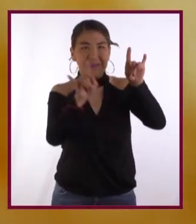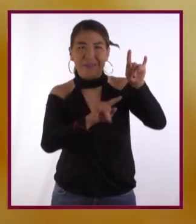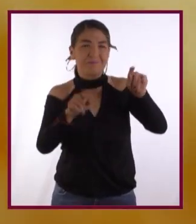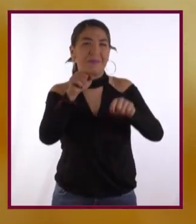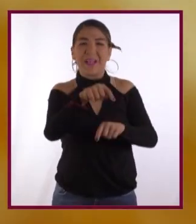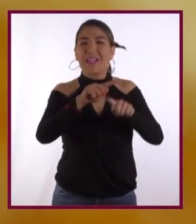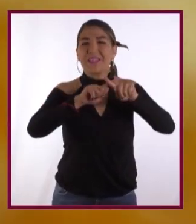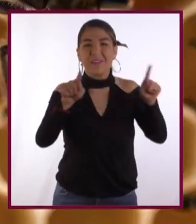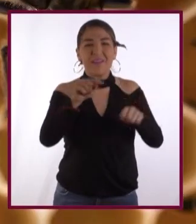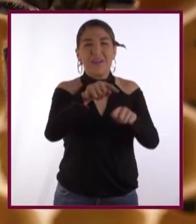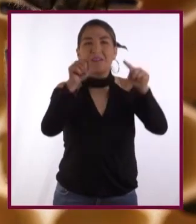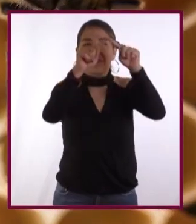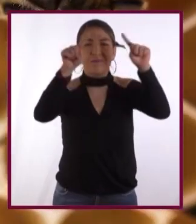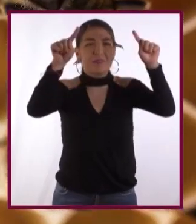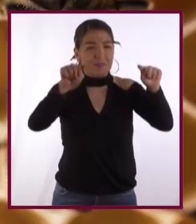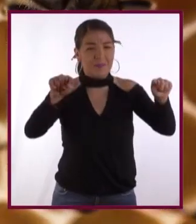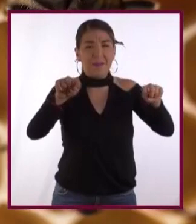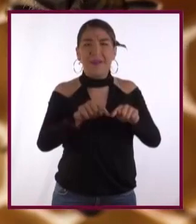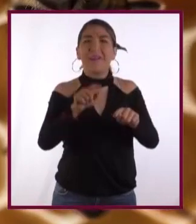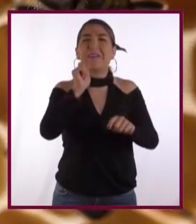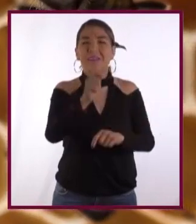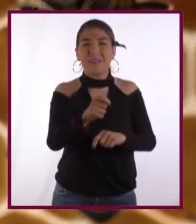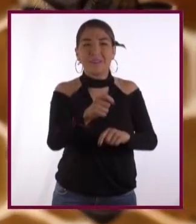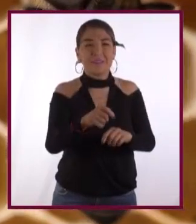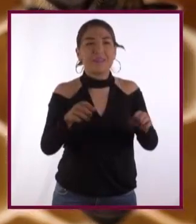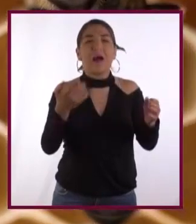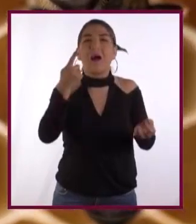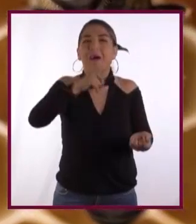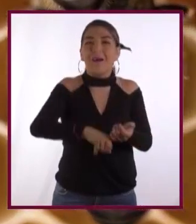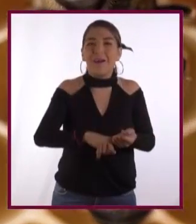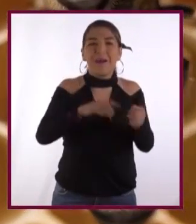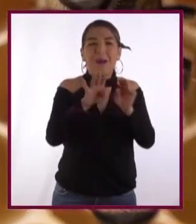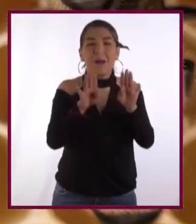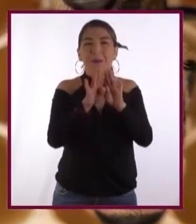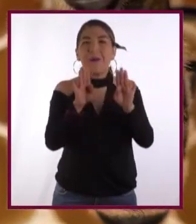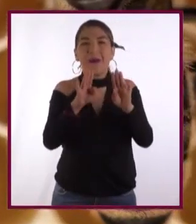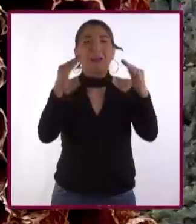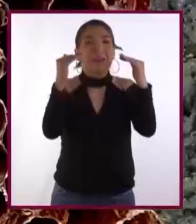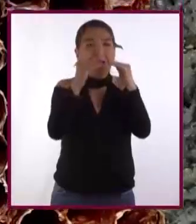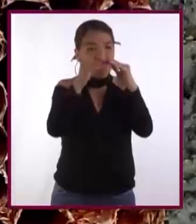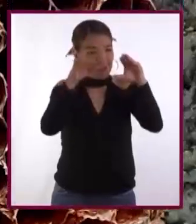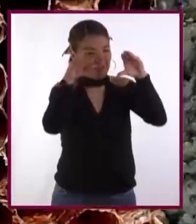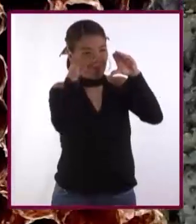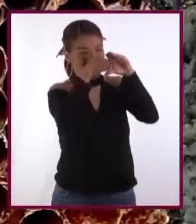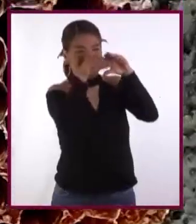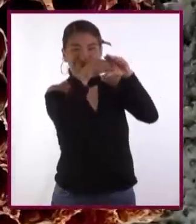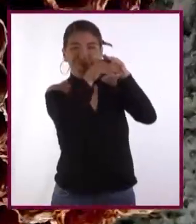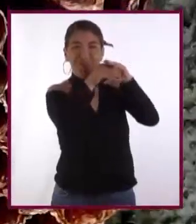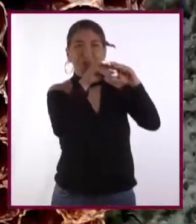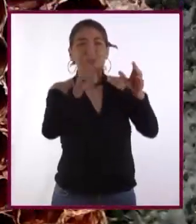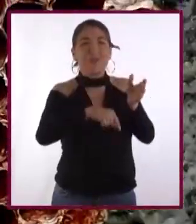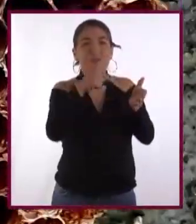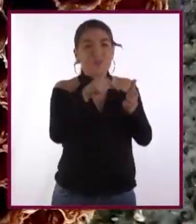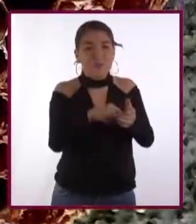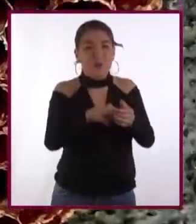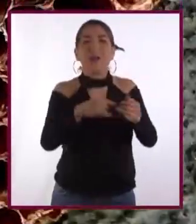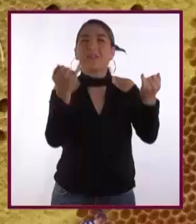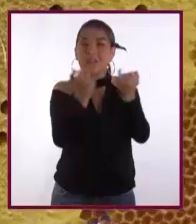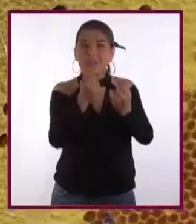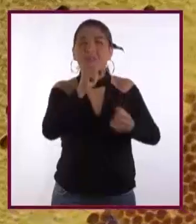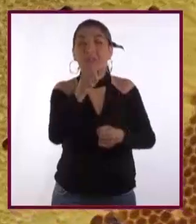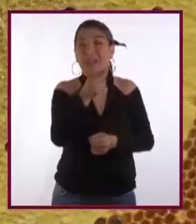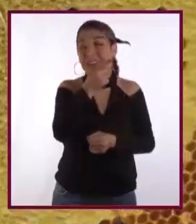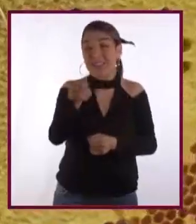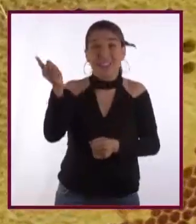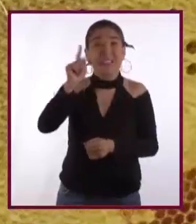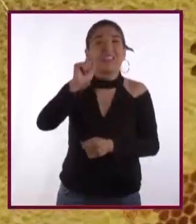las que construimos, los hexágonos del panal de la abeja son casillas. Además de formar patrones estéticos, se